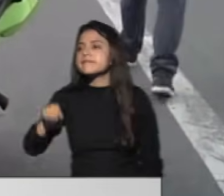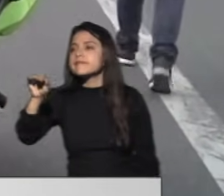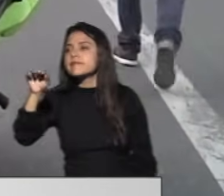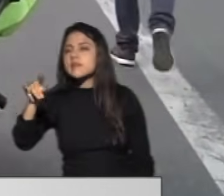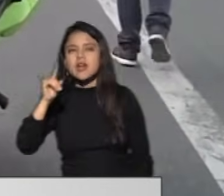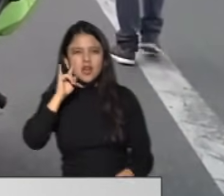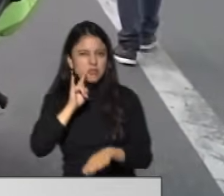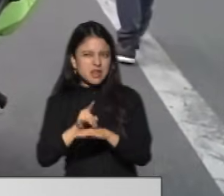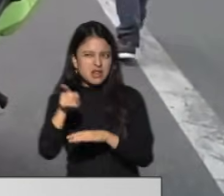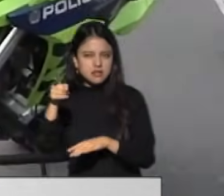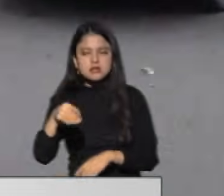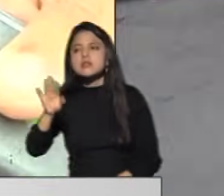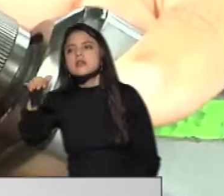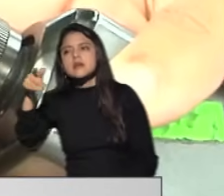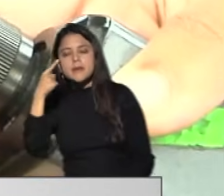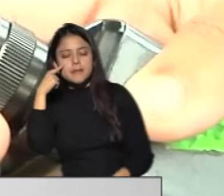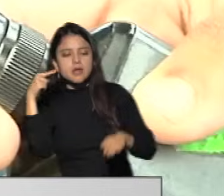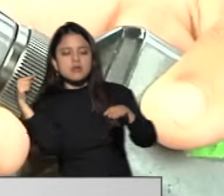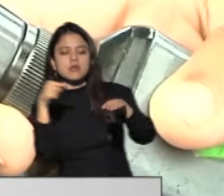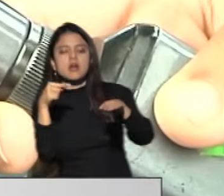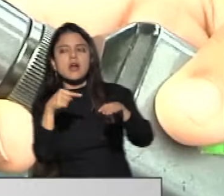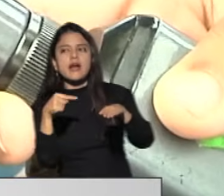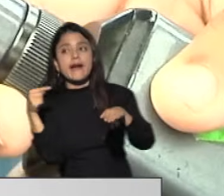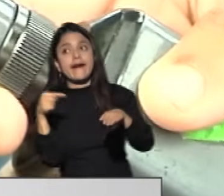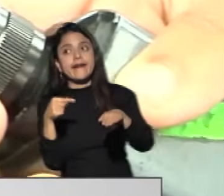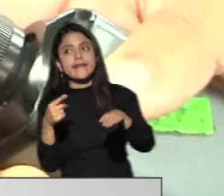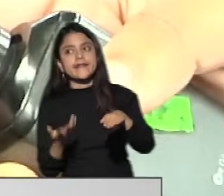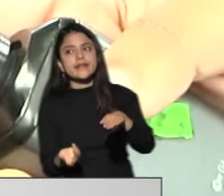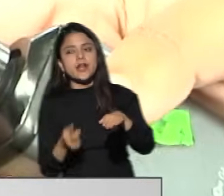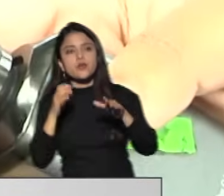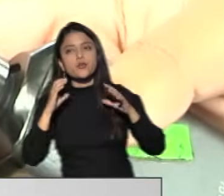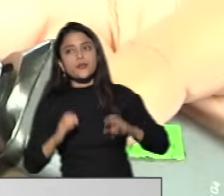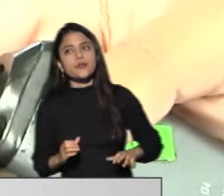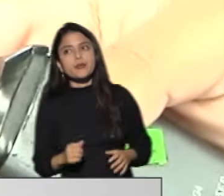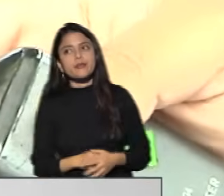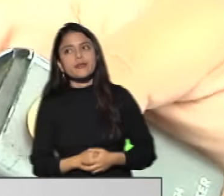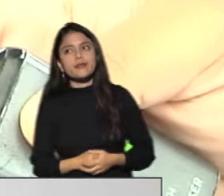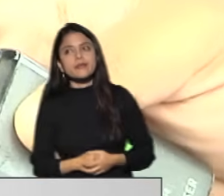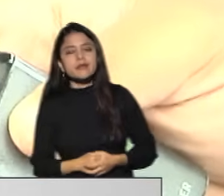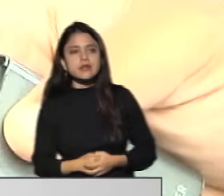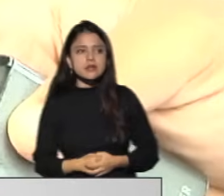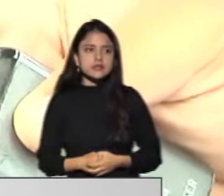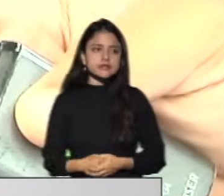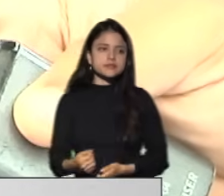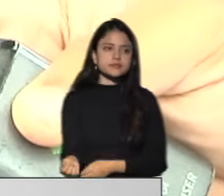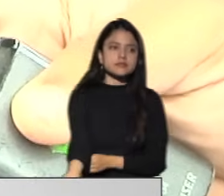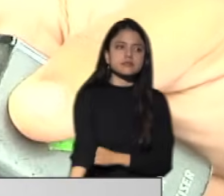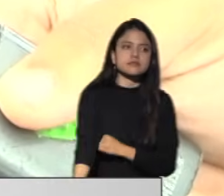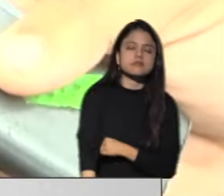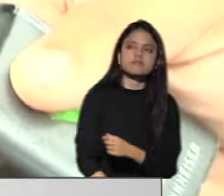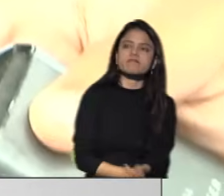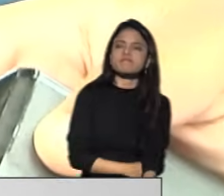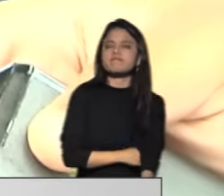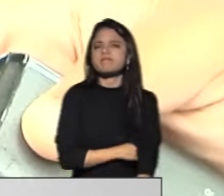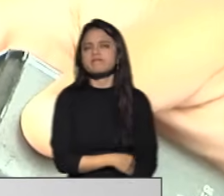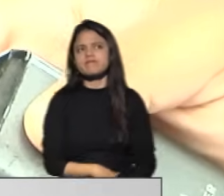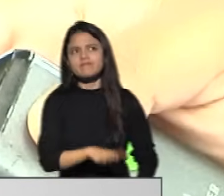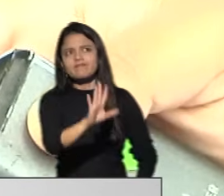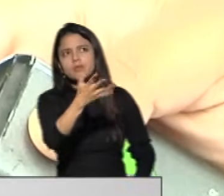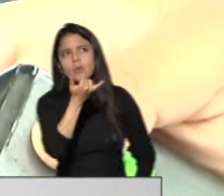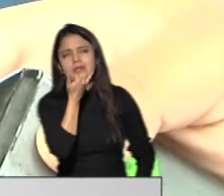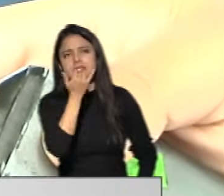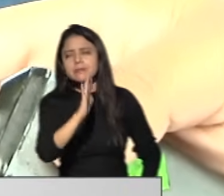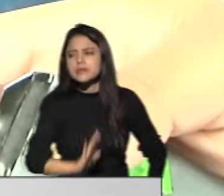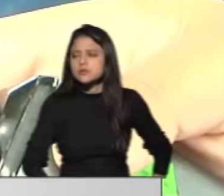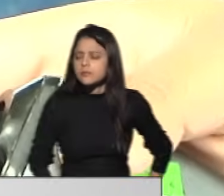de seguridad. Cuando la camioneta llegó, entonces la camioneta fue a entrar